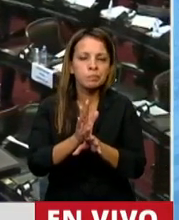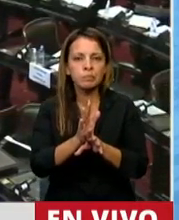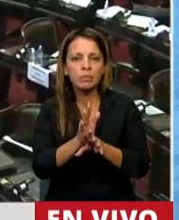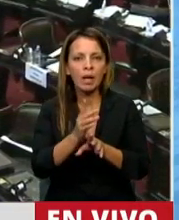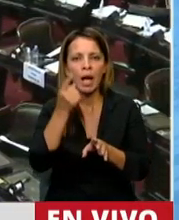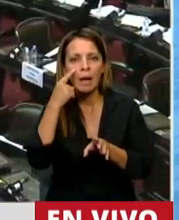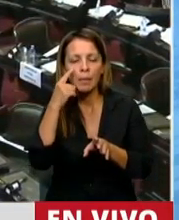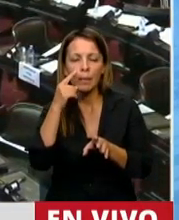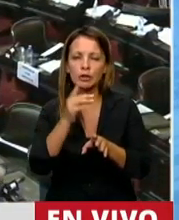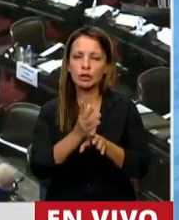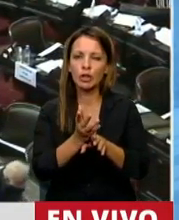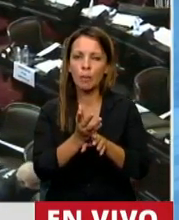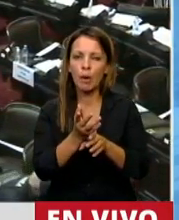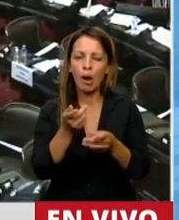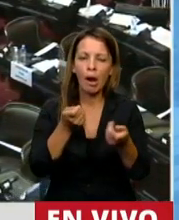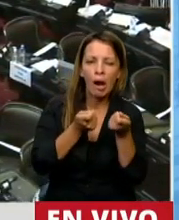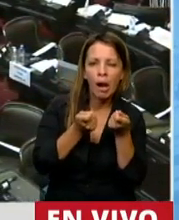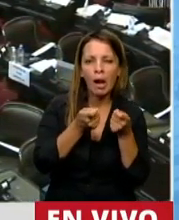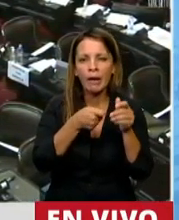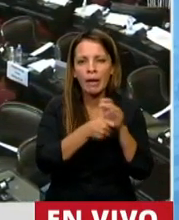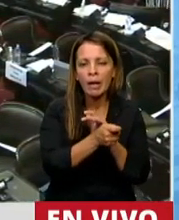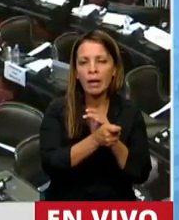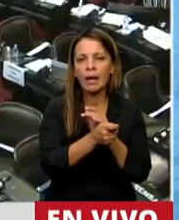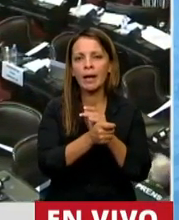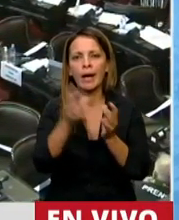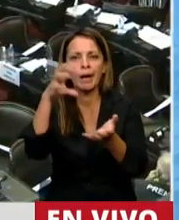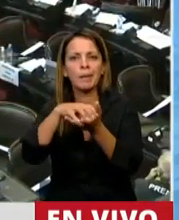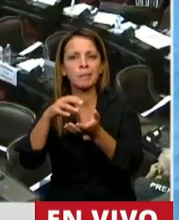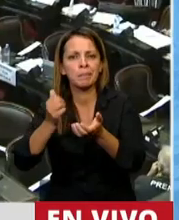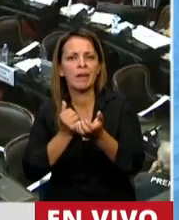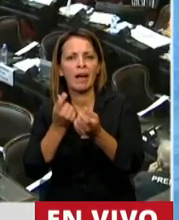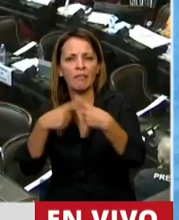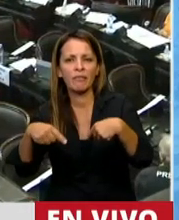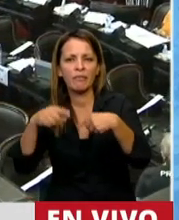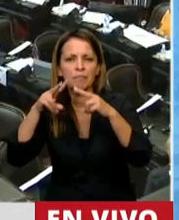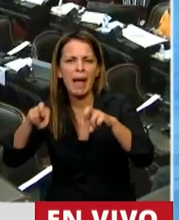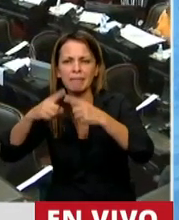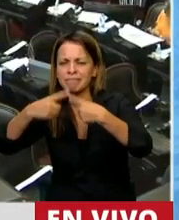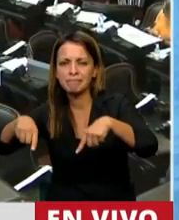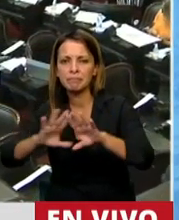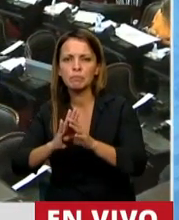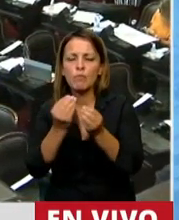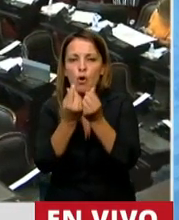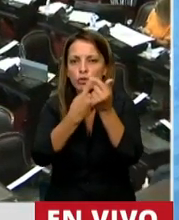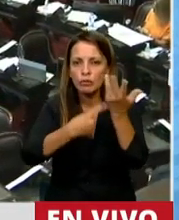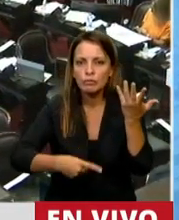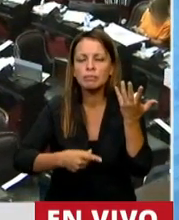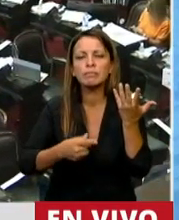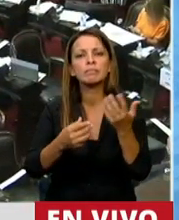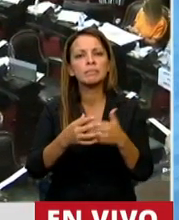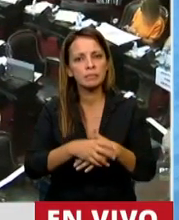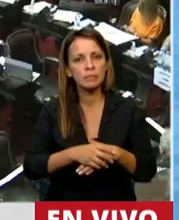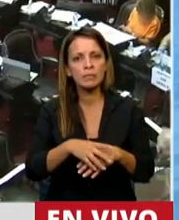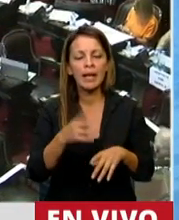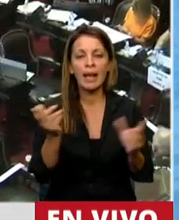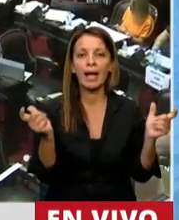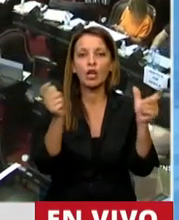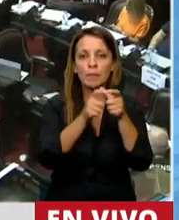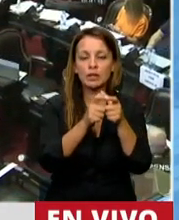de operaciones mafiosas, de operaciones de servicios de inteligencia, de una cantidad de cosas. Hemos recibido en la Comisión de